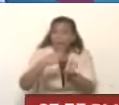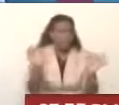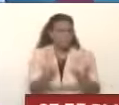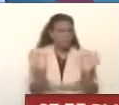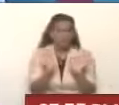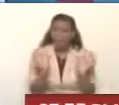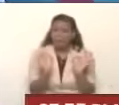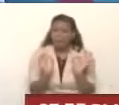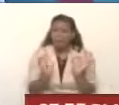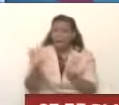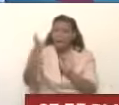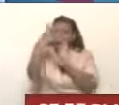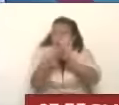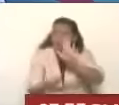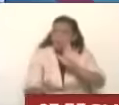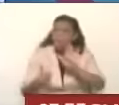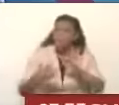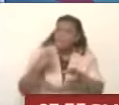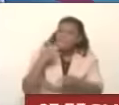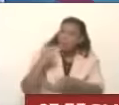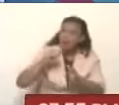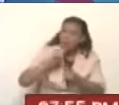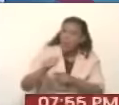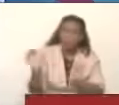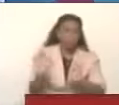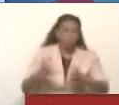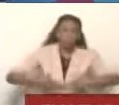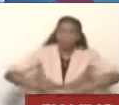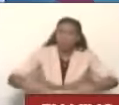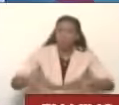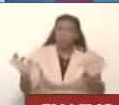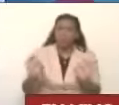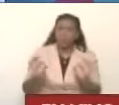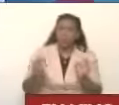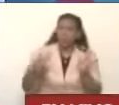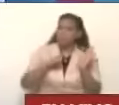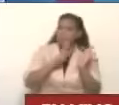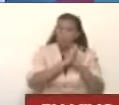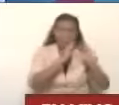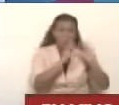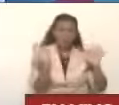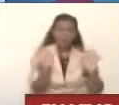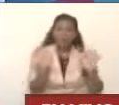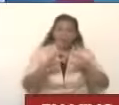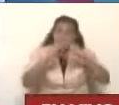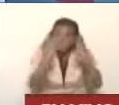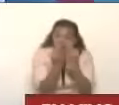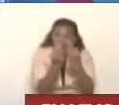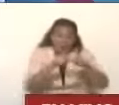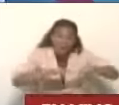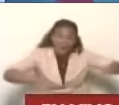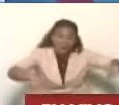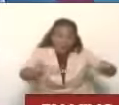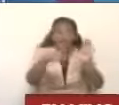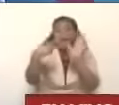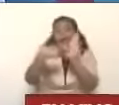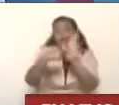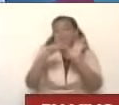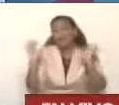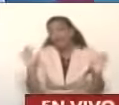nos dejó malos ejemplos. No nos dejó riqueza. No nos dejó propiedades. Porque el apartamento donde vivíamos era